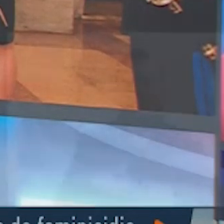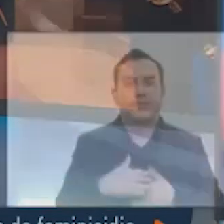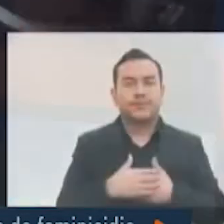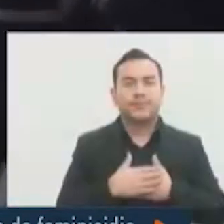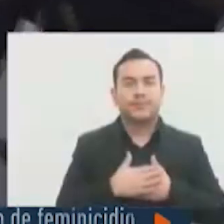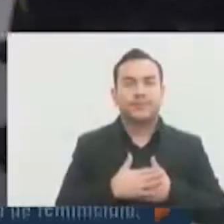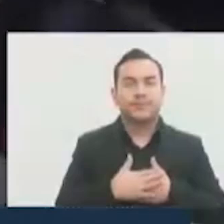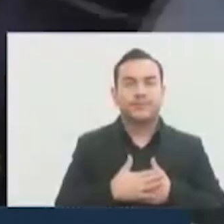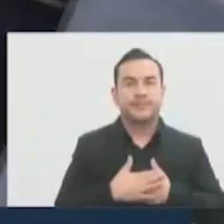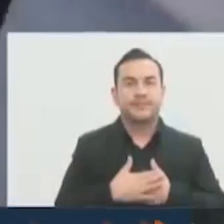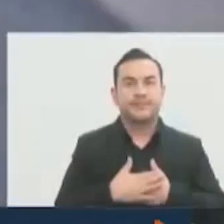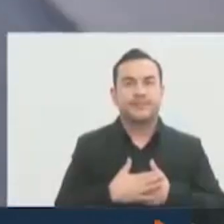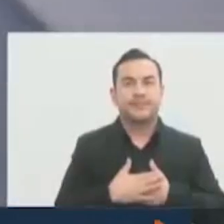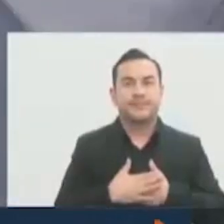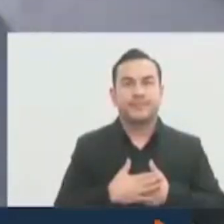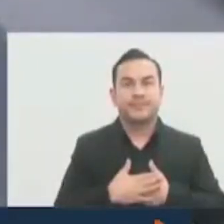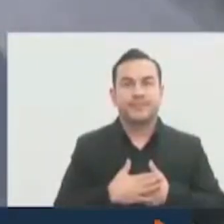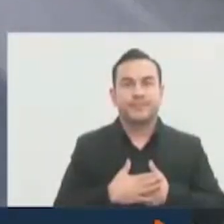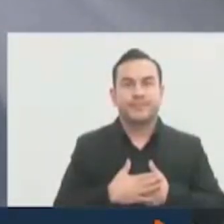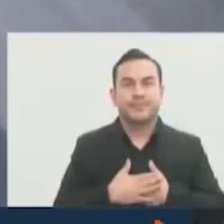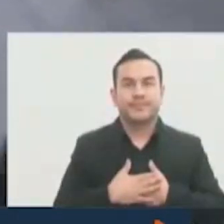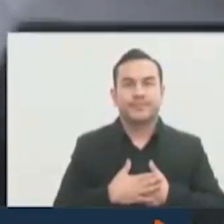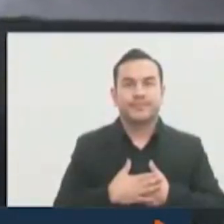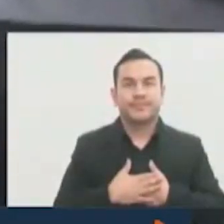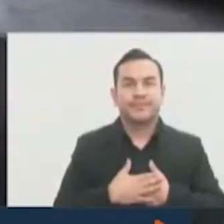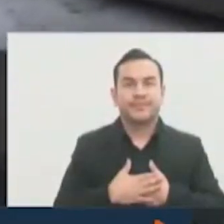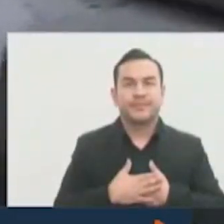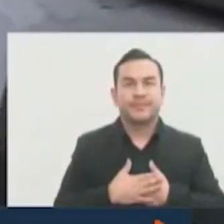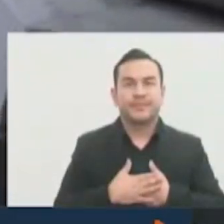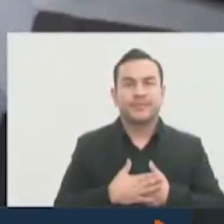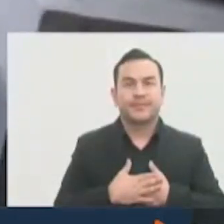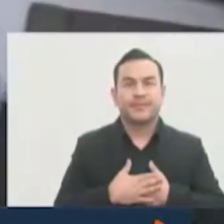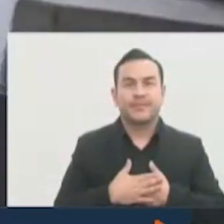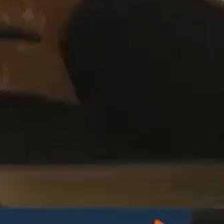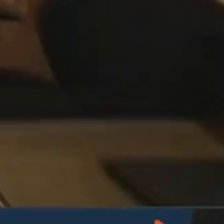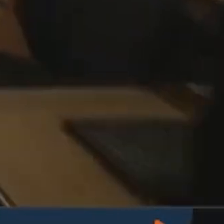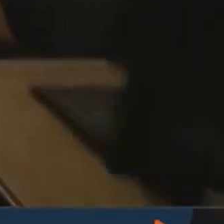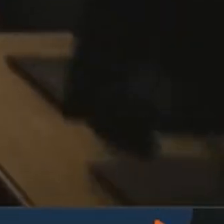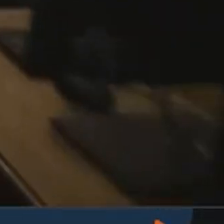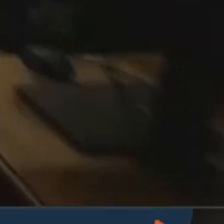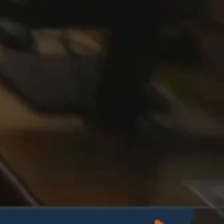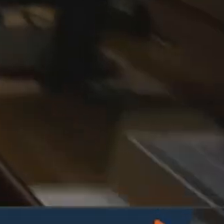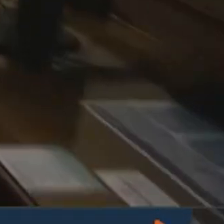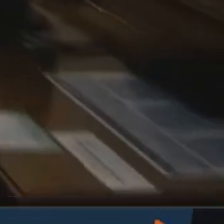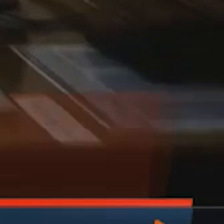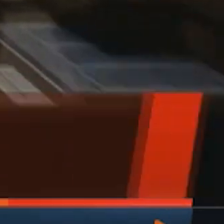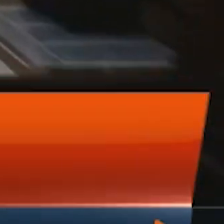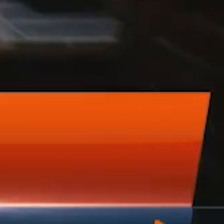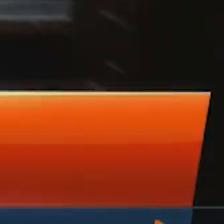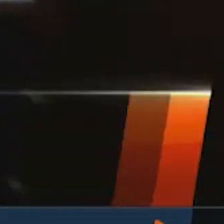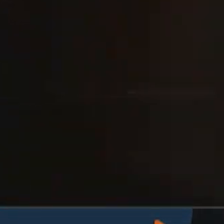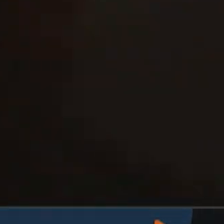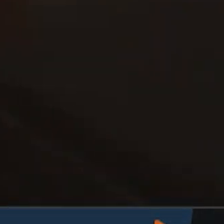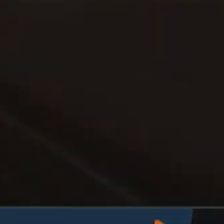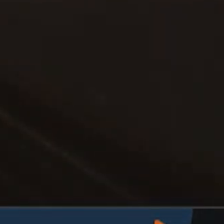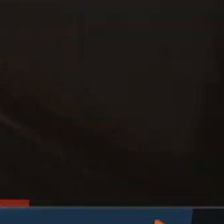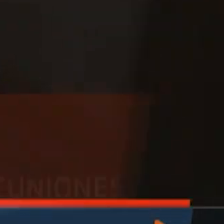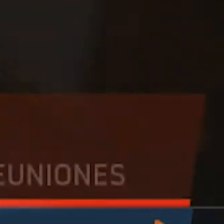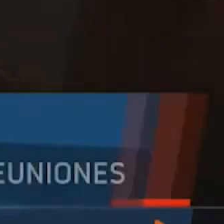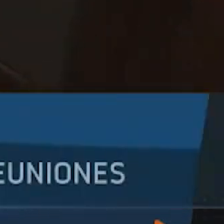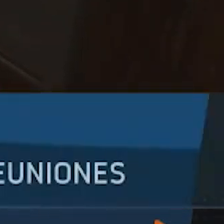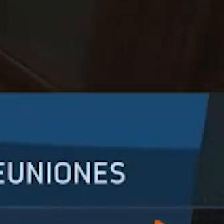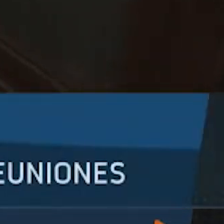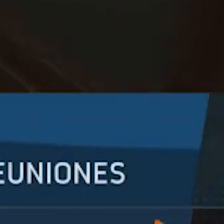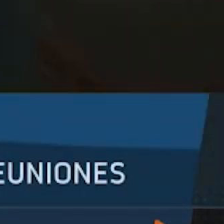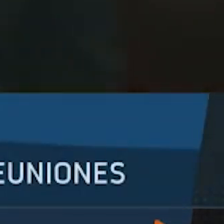martes el segundo día de la visita de estado del presidente nayib bukele a la República de Argentina estuvo llena de actividades